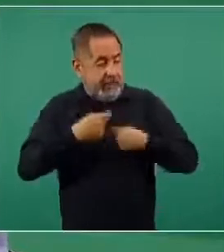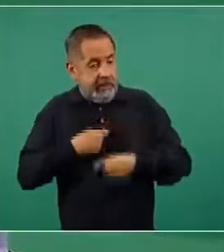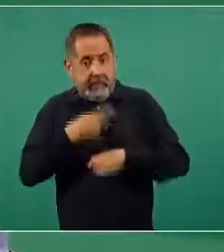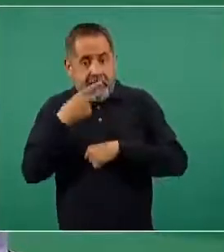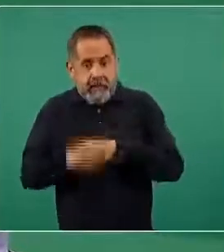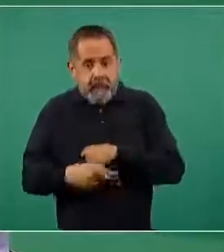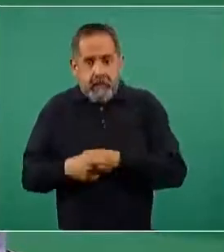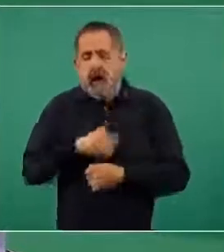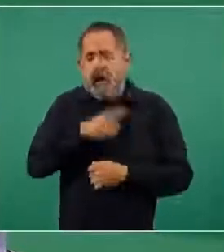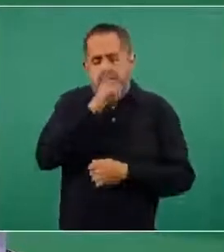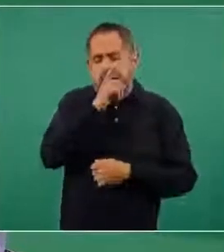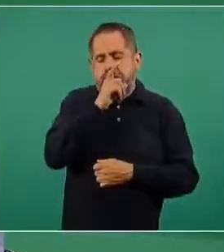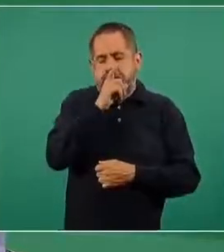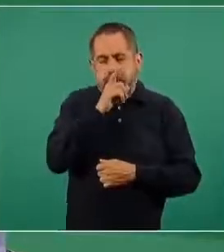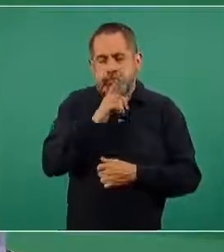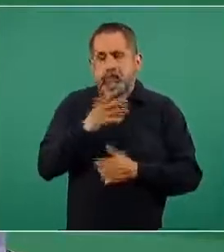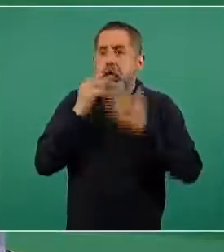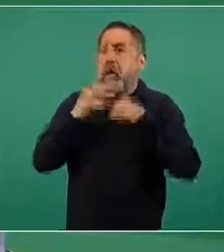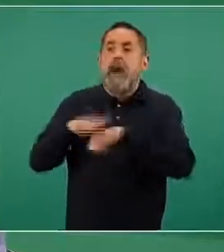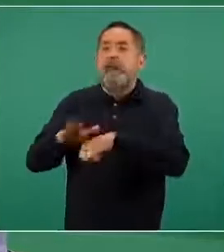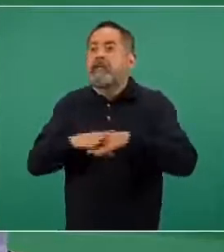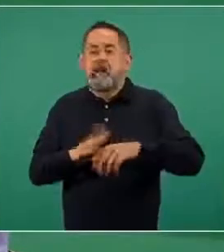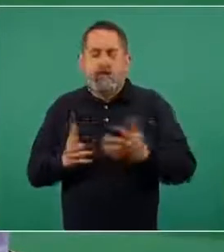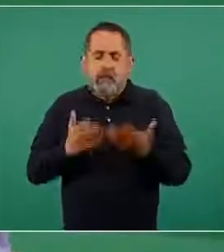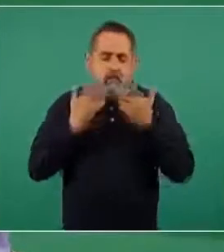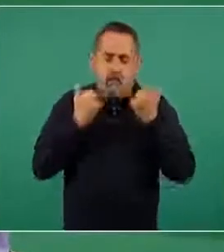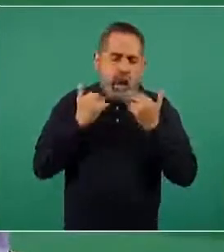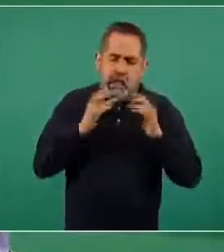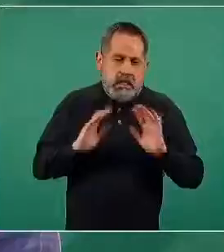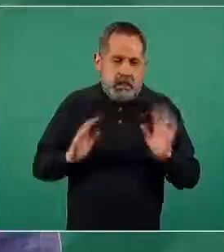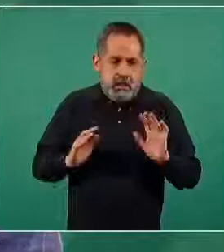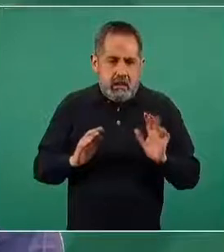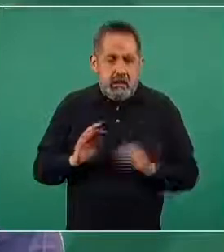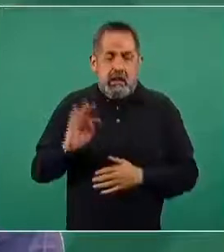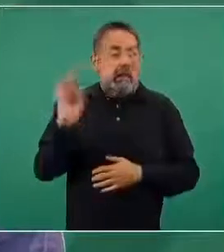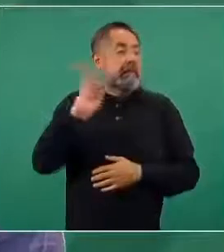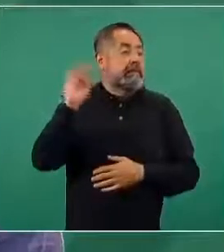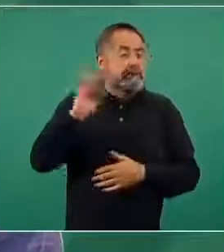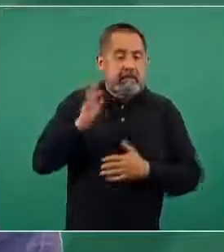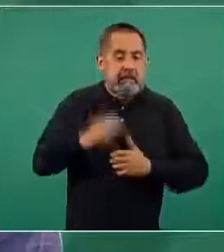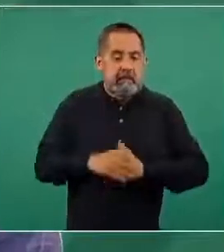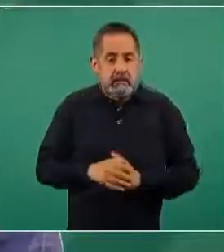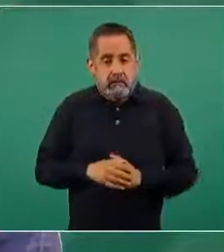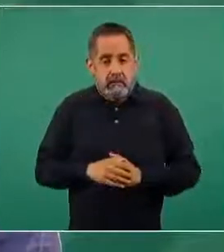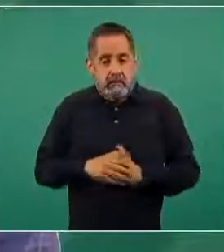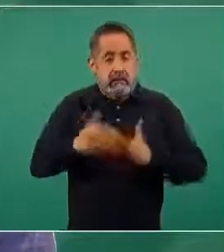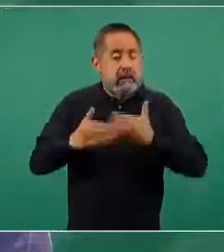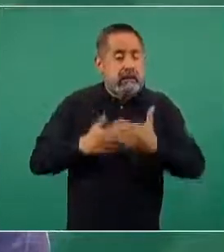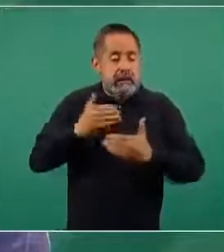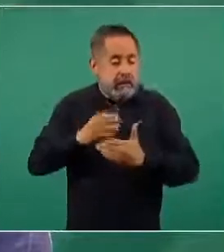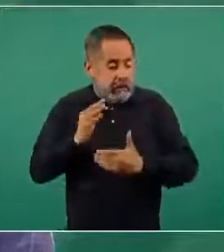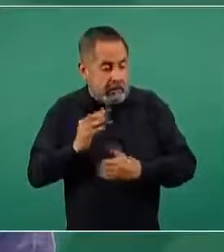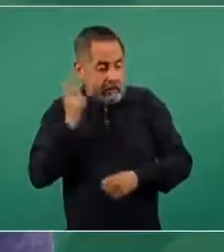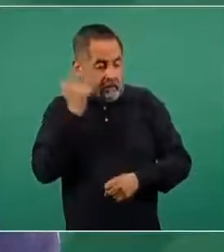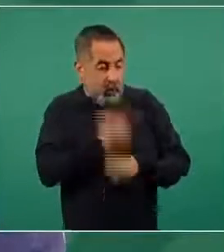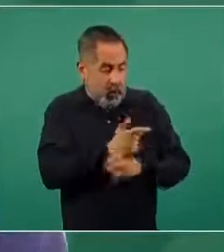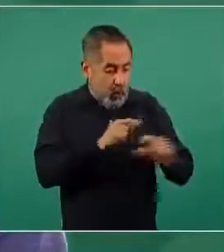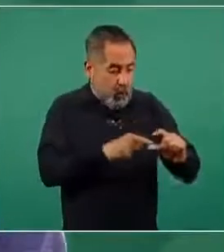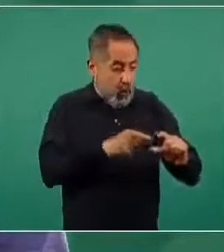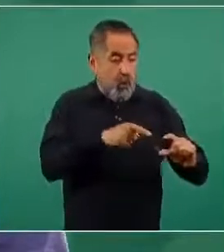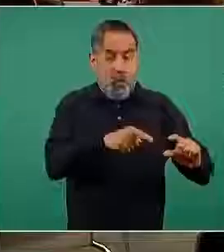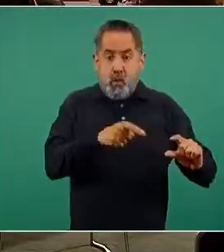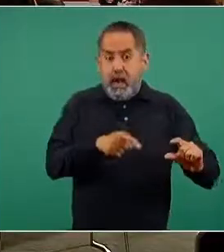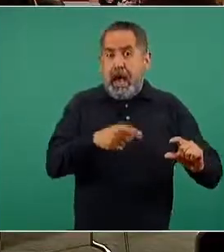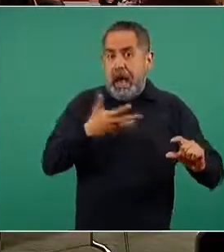haya requerido que se haga una advertencia a la población. Insisto, si en algún momento del proceso se identificara eso,